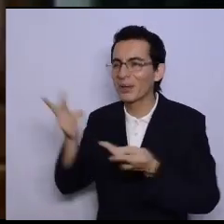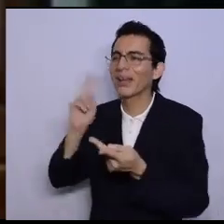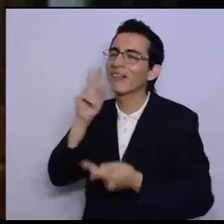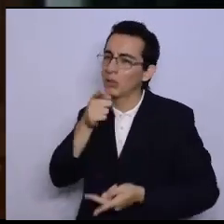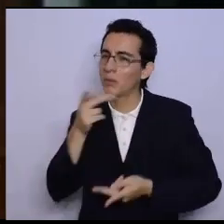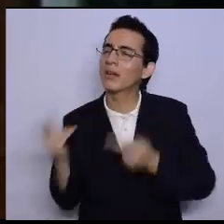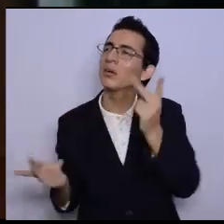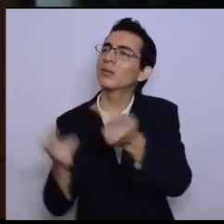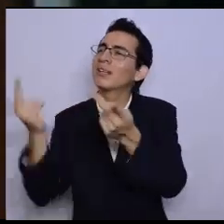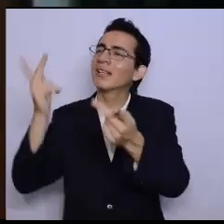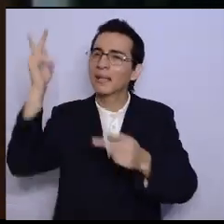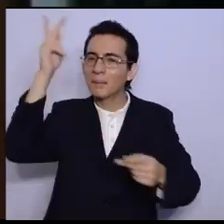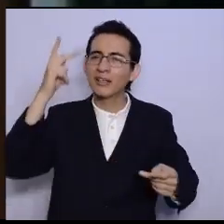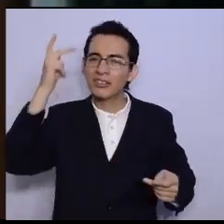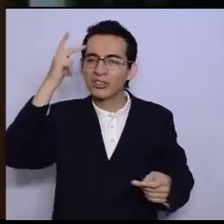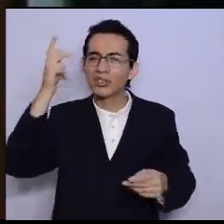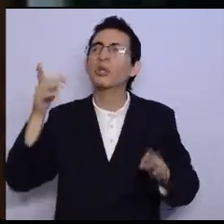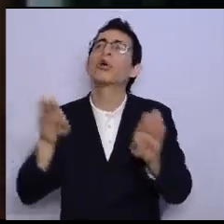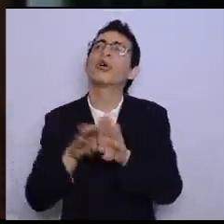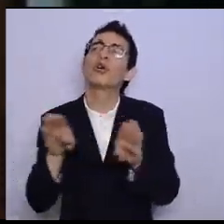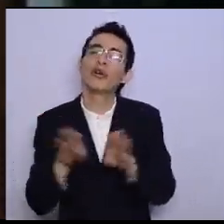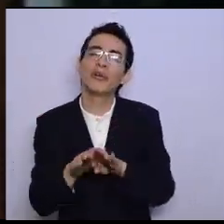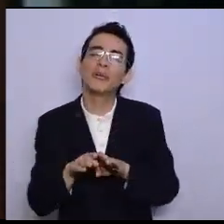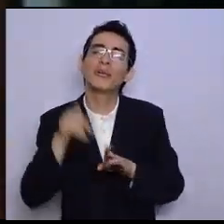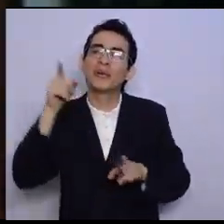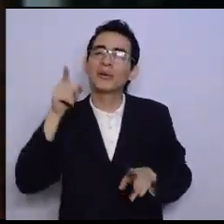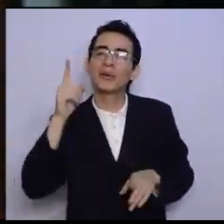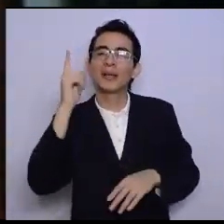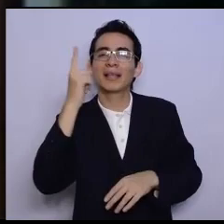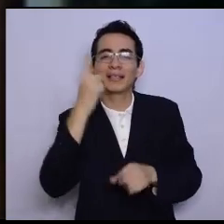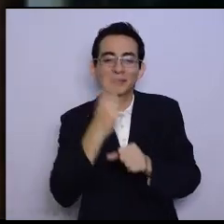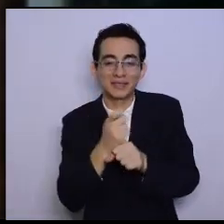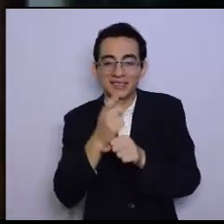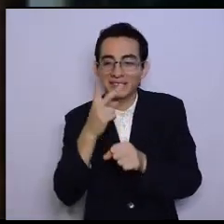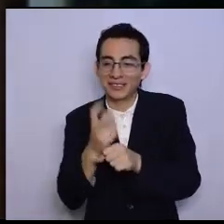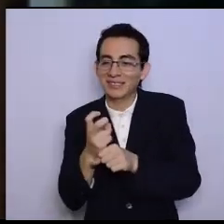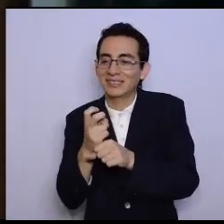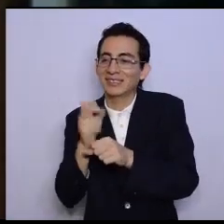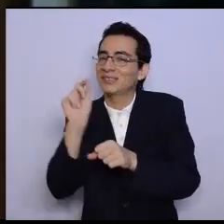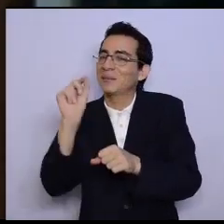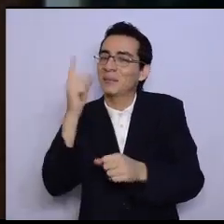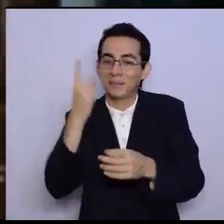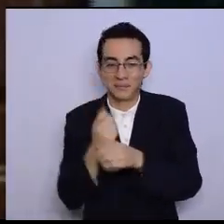Señor llamó y en sus primeros años, ¿cómo nos mete?